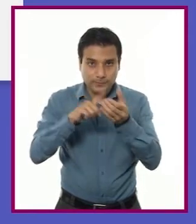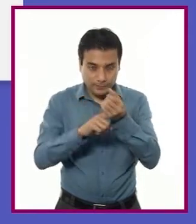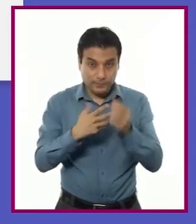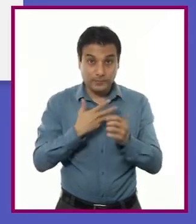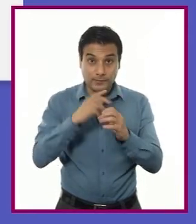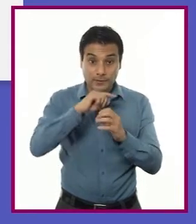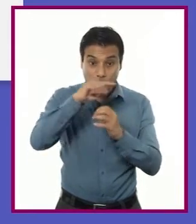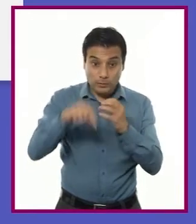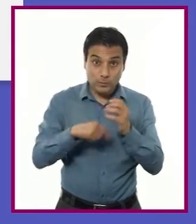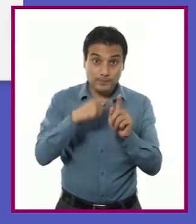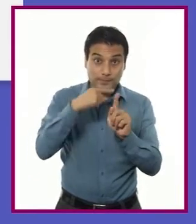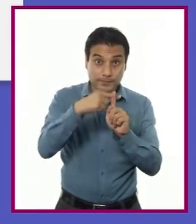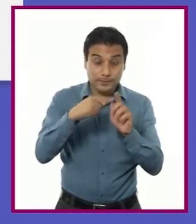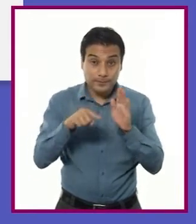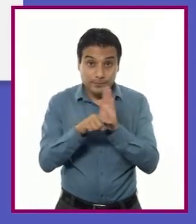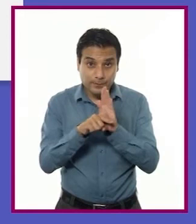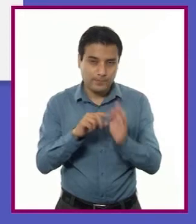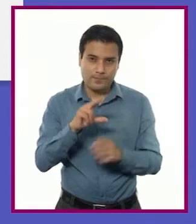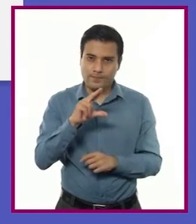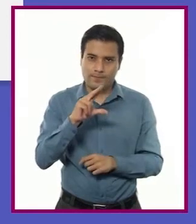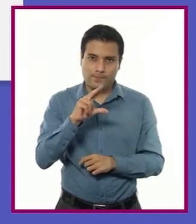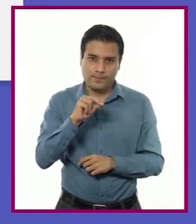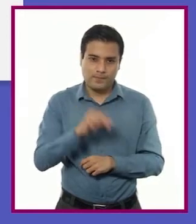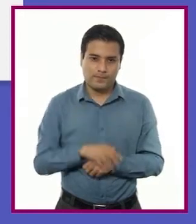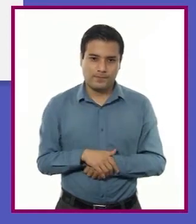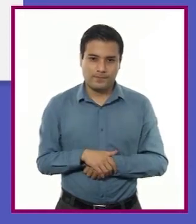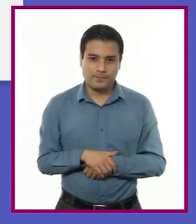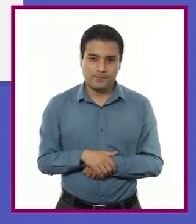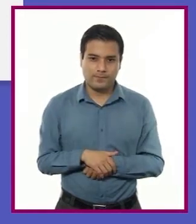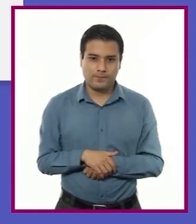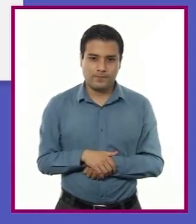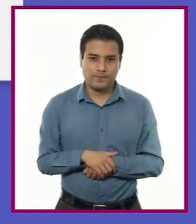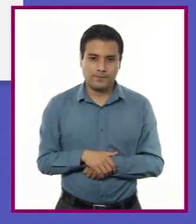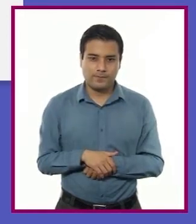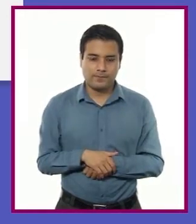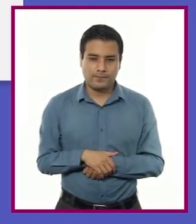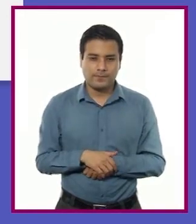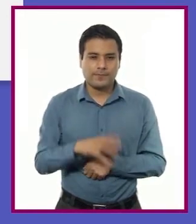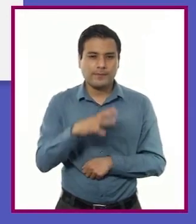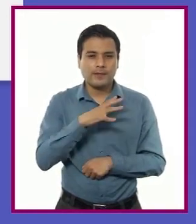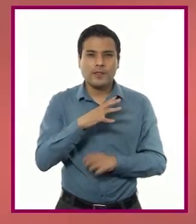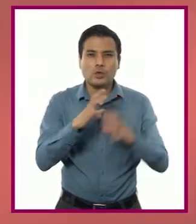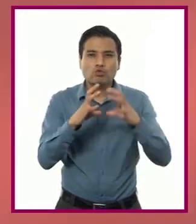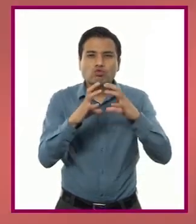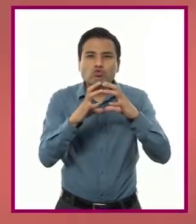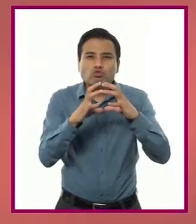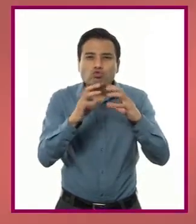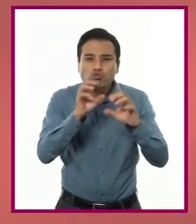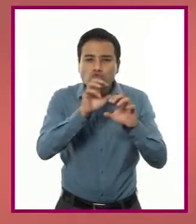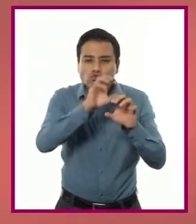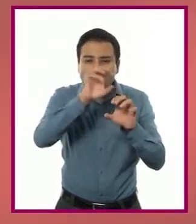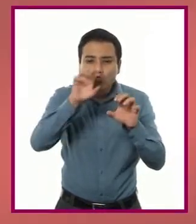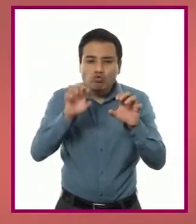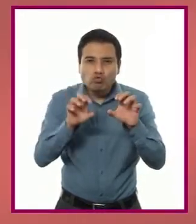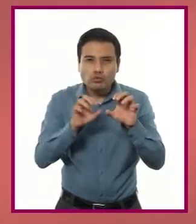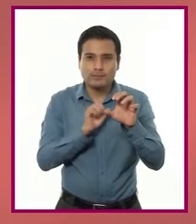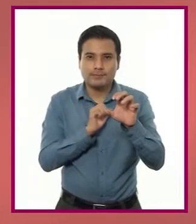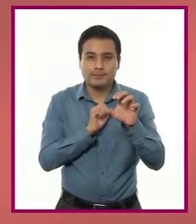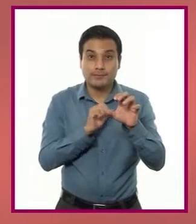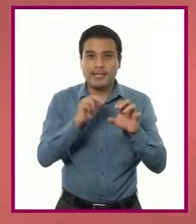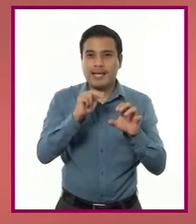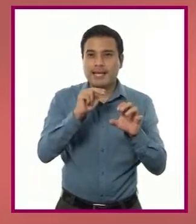y negativas, iones, de forma esférica como pequeñas bolitas. Los cristales de